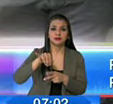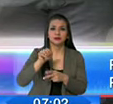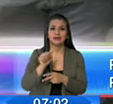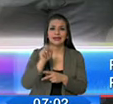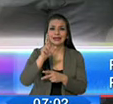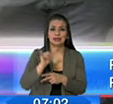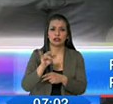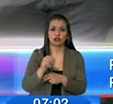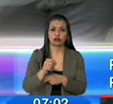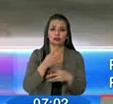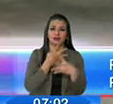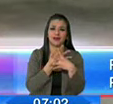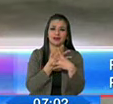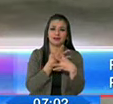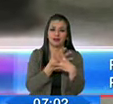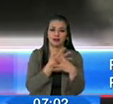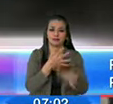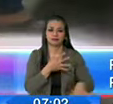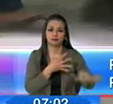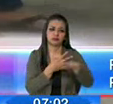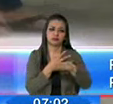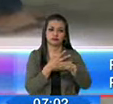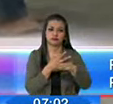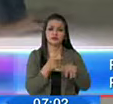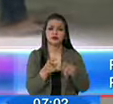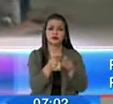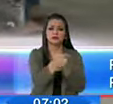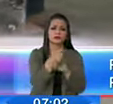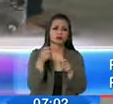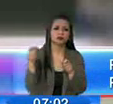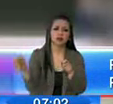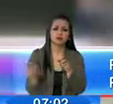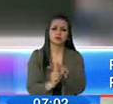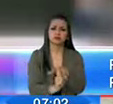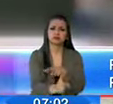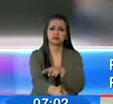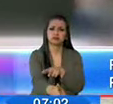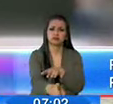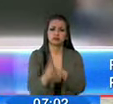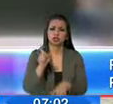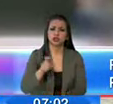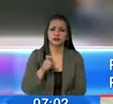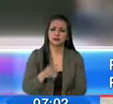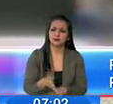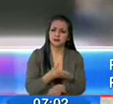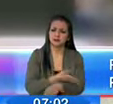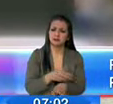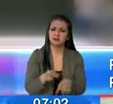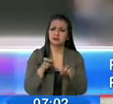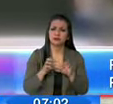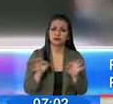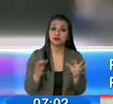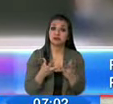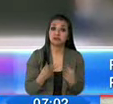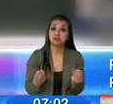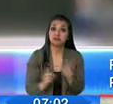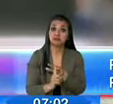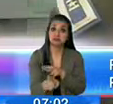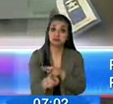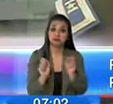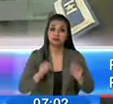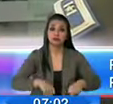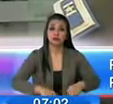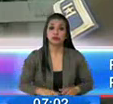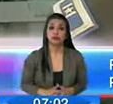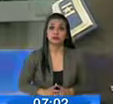en el pabellón Los Ceibos, supuestamente se fue por la puerta grande, no necesitó autorización alguna para abandonar el centro carcelario. Al